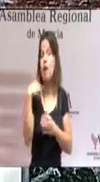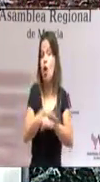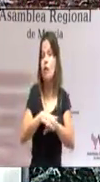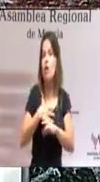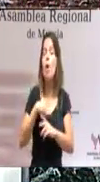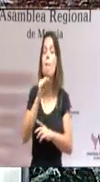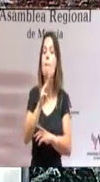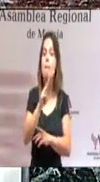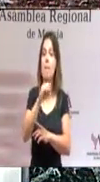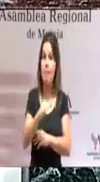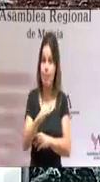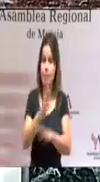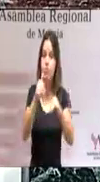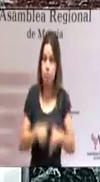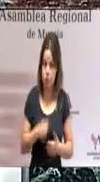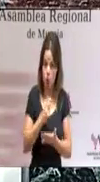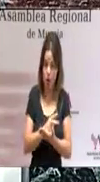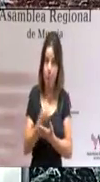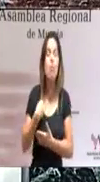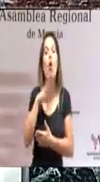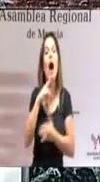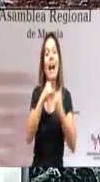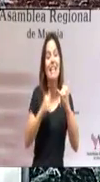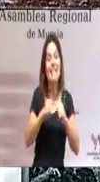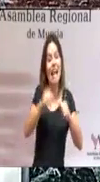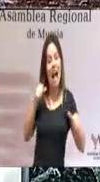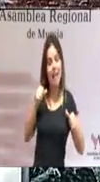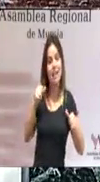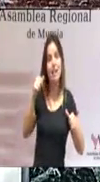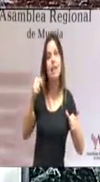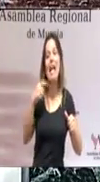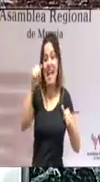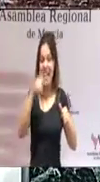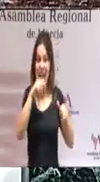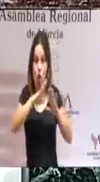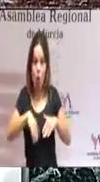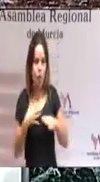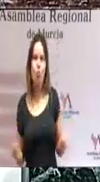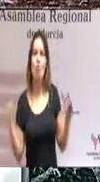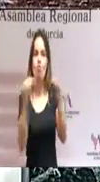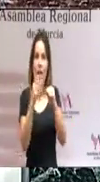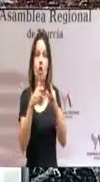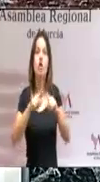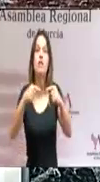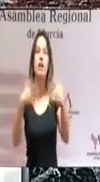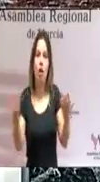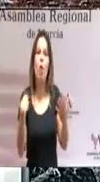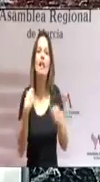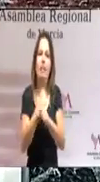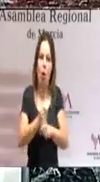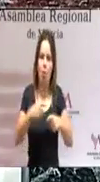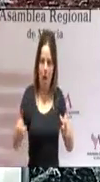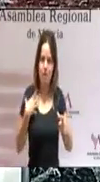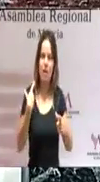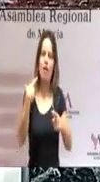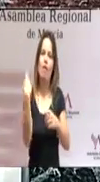PIB, el PIB que teníamos antes de la crisis, a final de este año, y eso se traducirá en más empleo, más fortaleza y más oportunidad económica. Eso, a